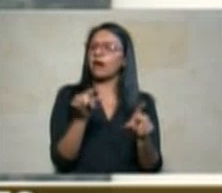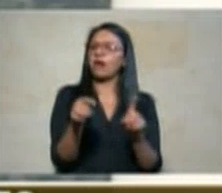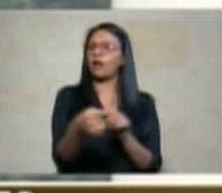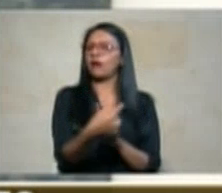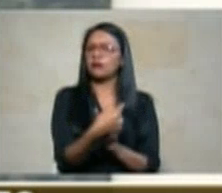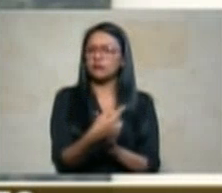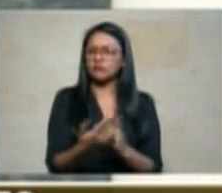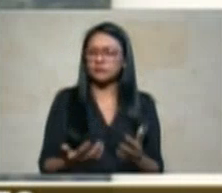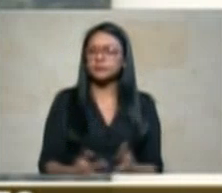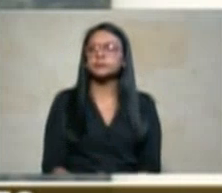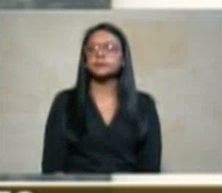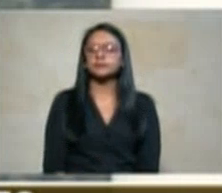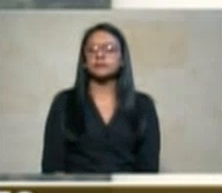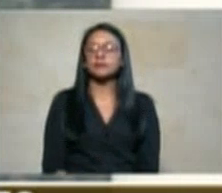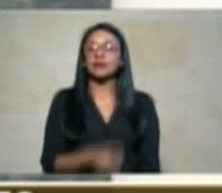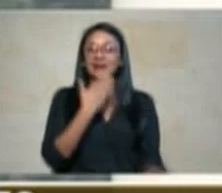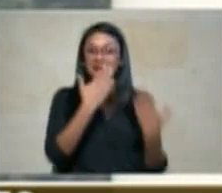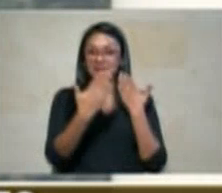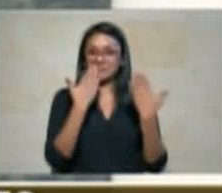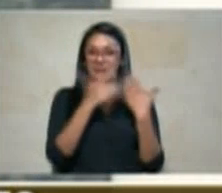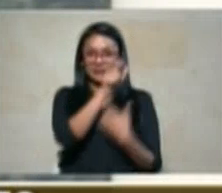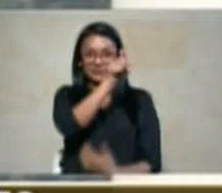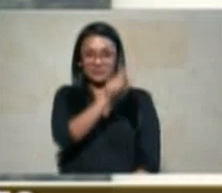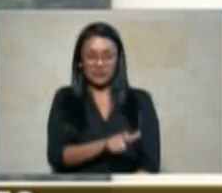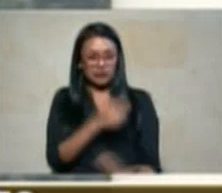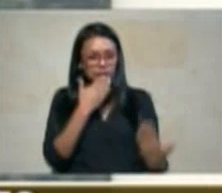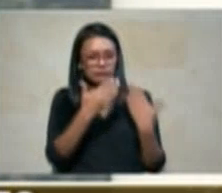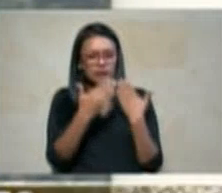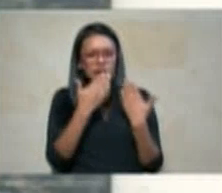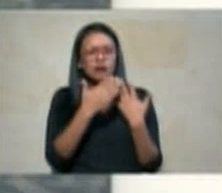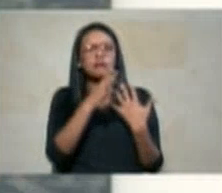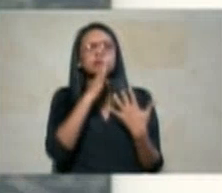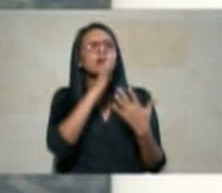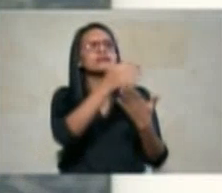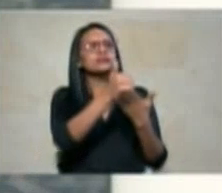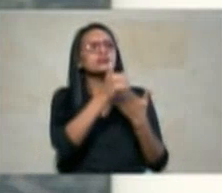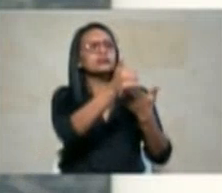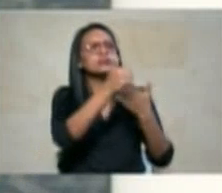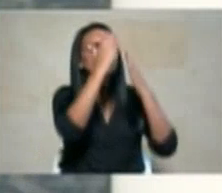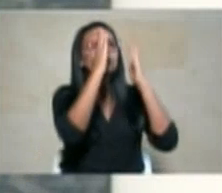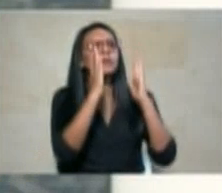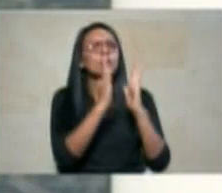generis. Los campesinos buscaban el socorro de la monja.